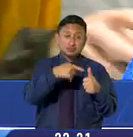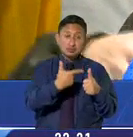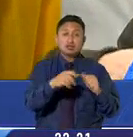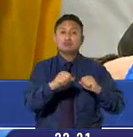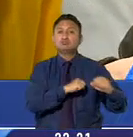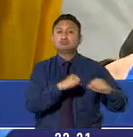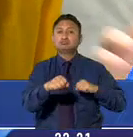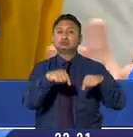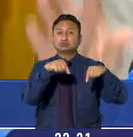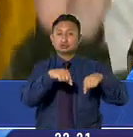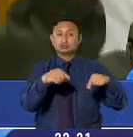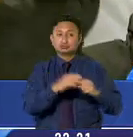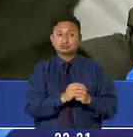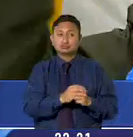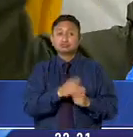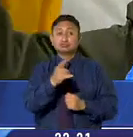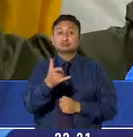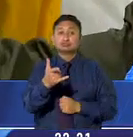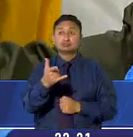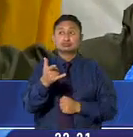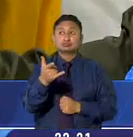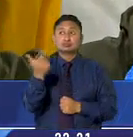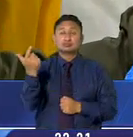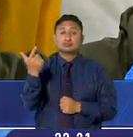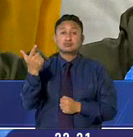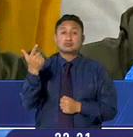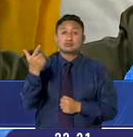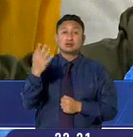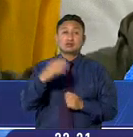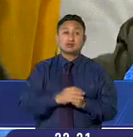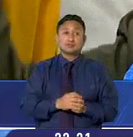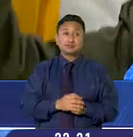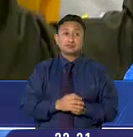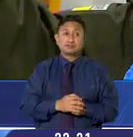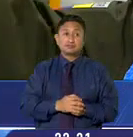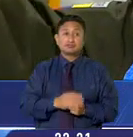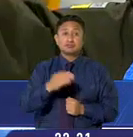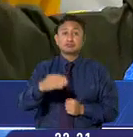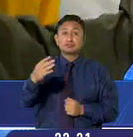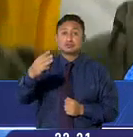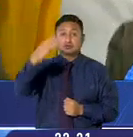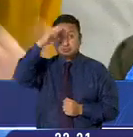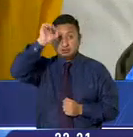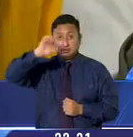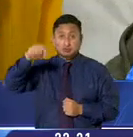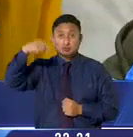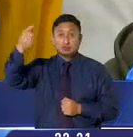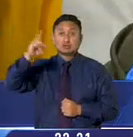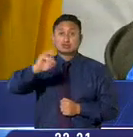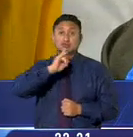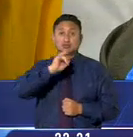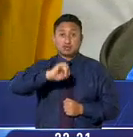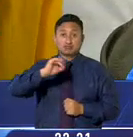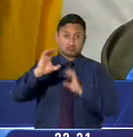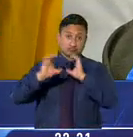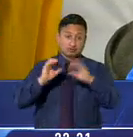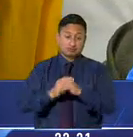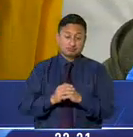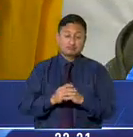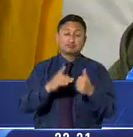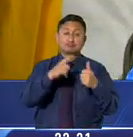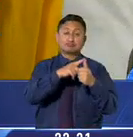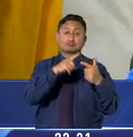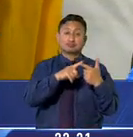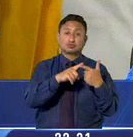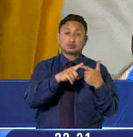la articulación con el país de tránsito y posterior al país destino. Y las otras dos personas se